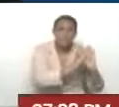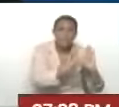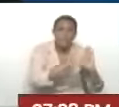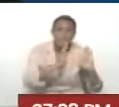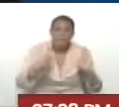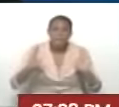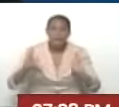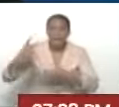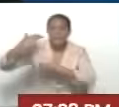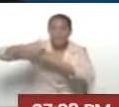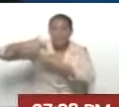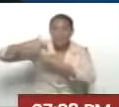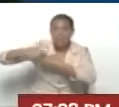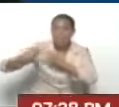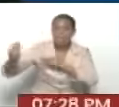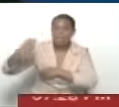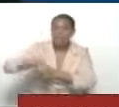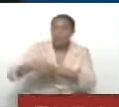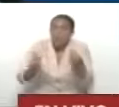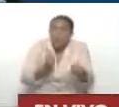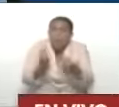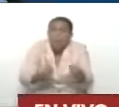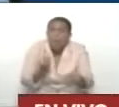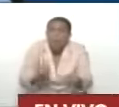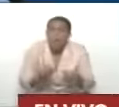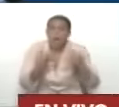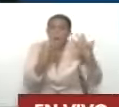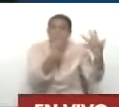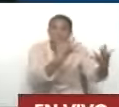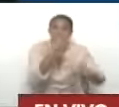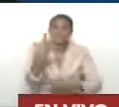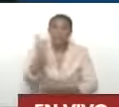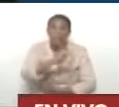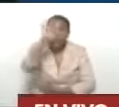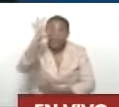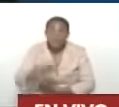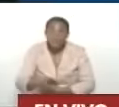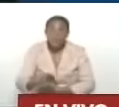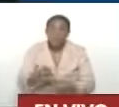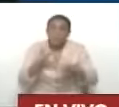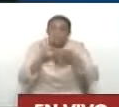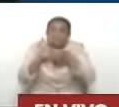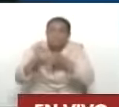Interno Agrícola. Era impensable pasar del 85% de dependencia